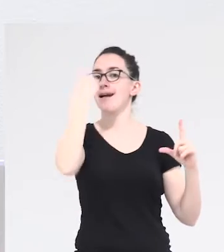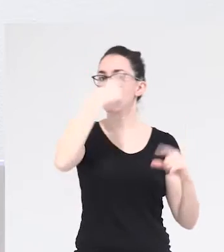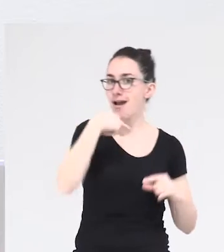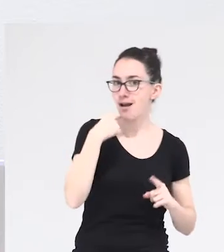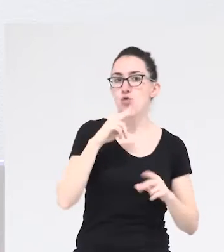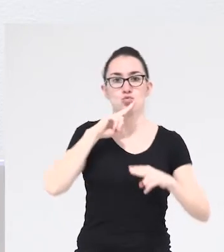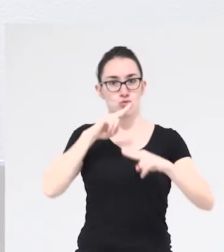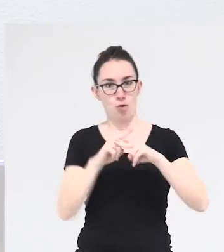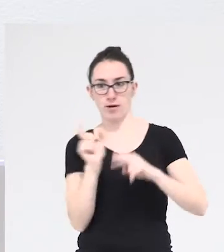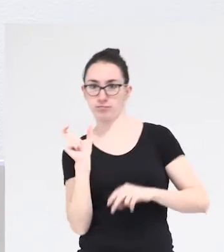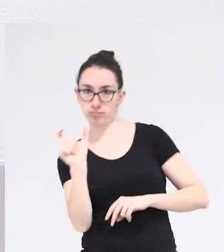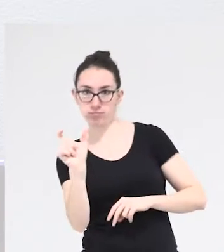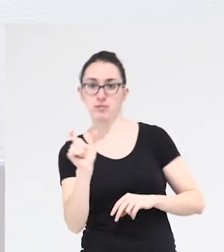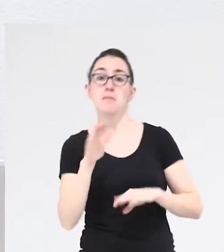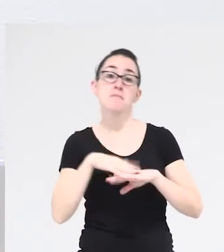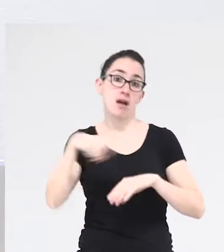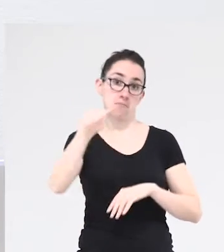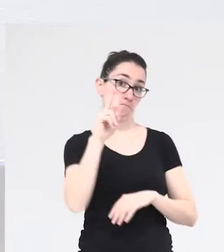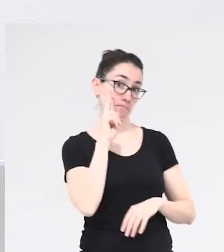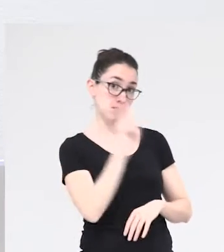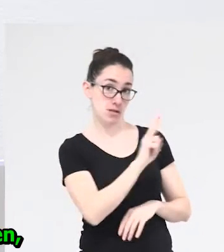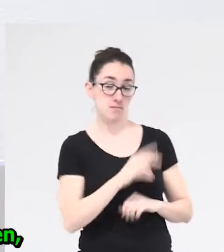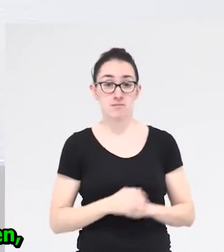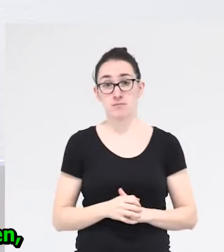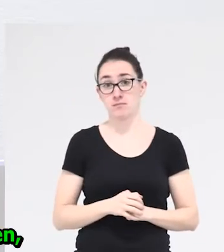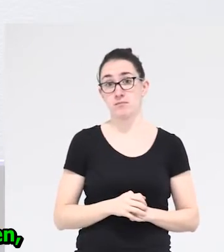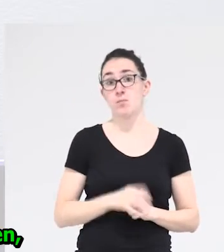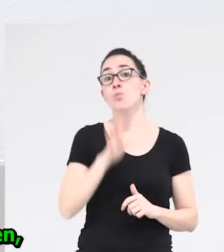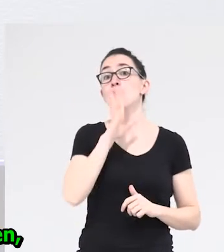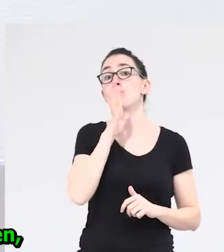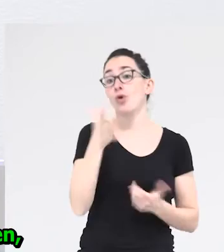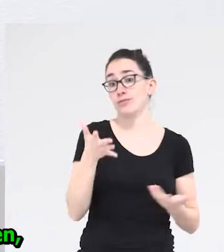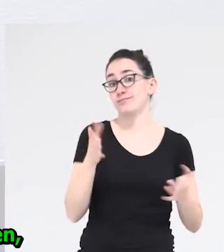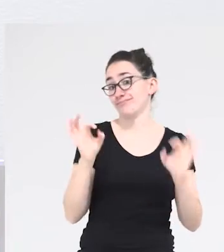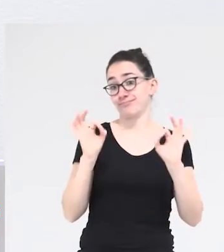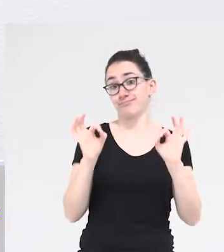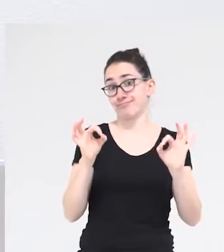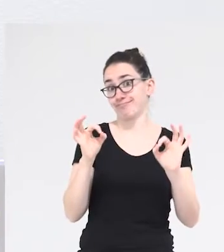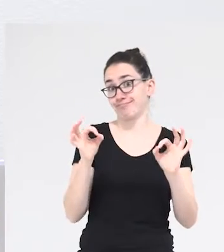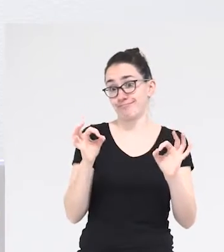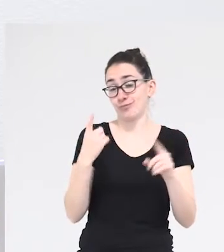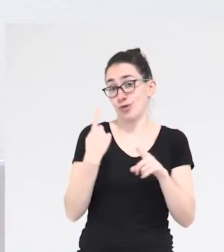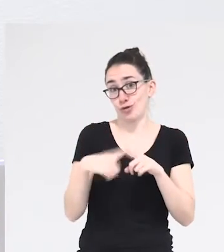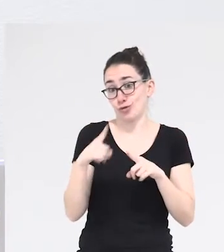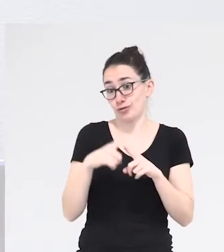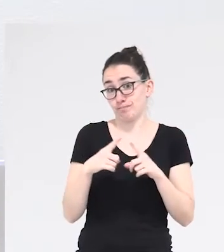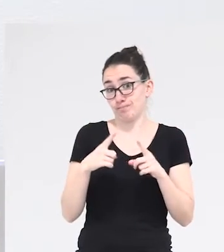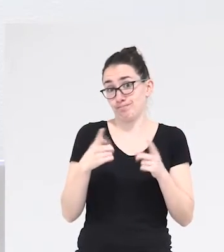nombre para que la vean, ¿no? Porque por estas cosas que suceden, ¿no? Que una